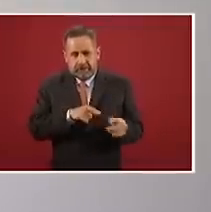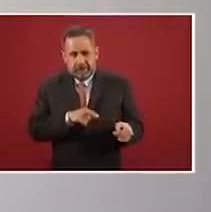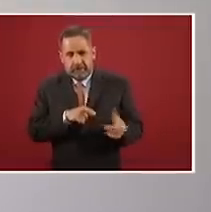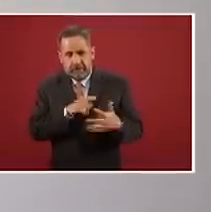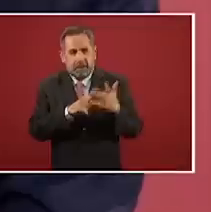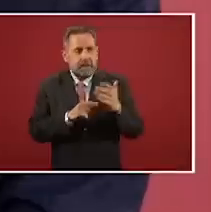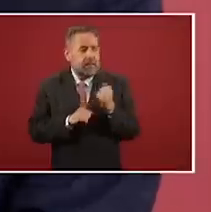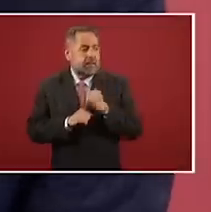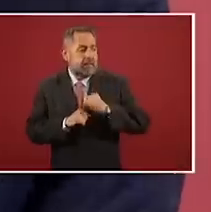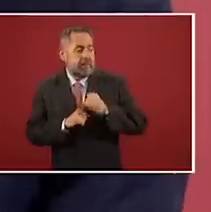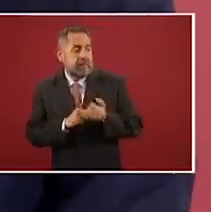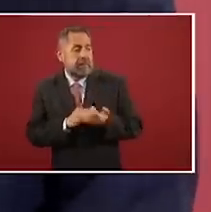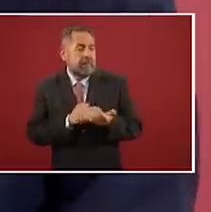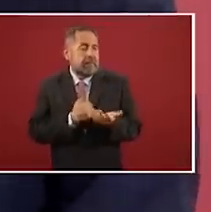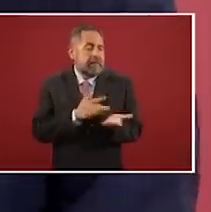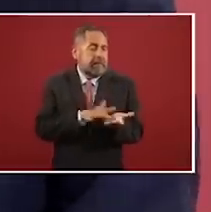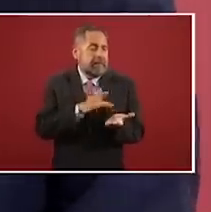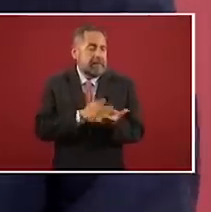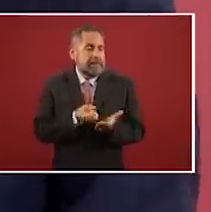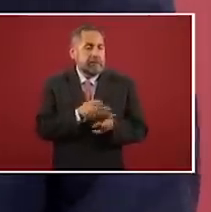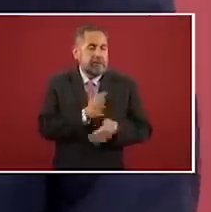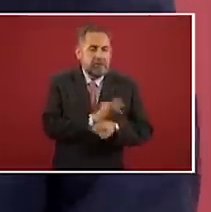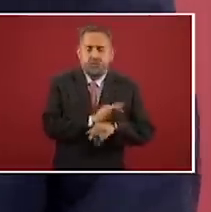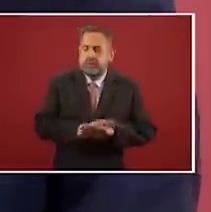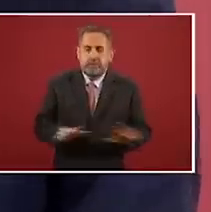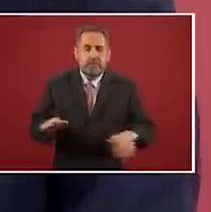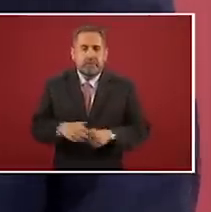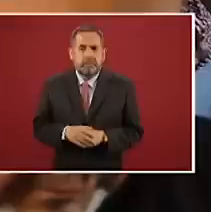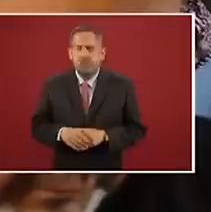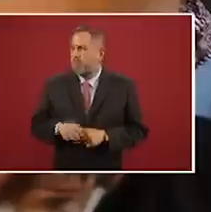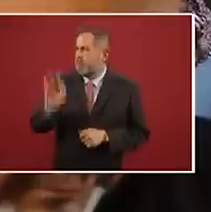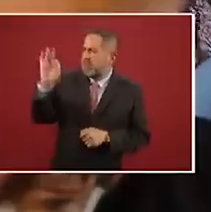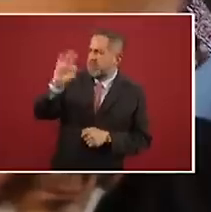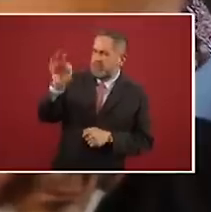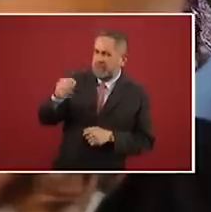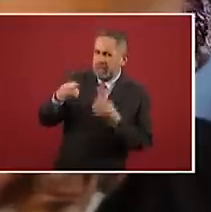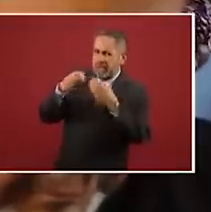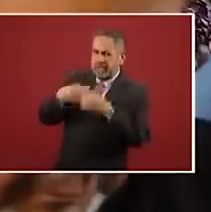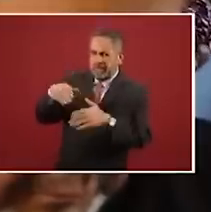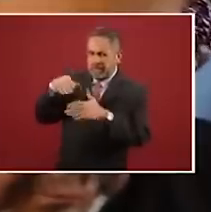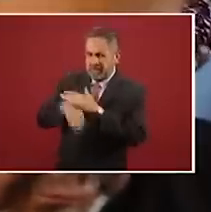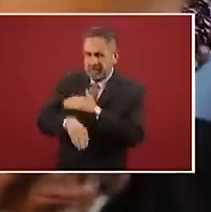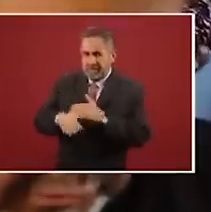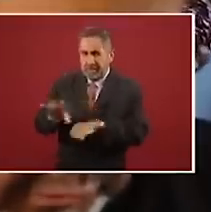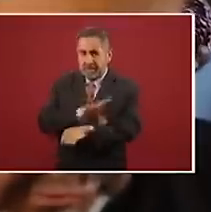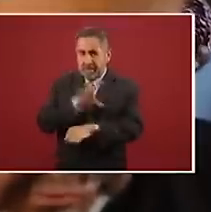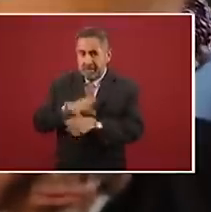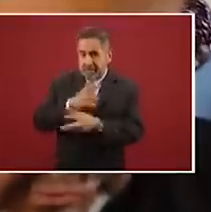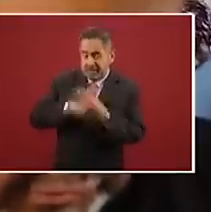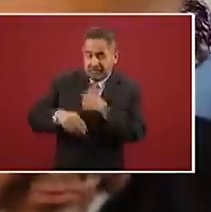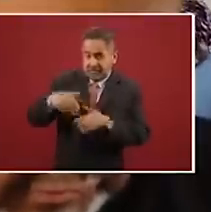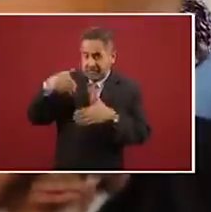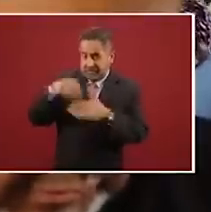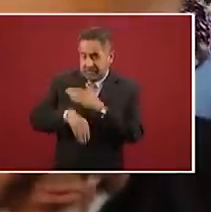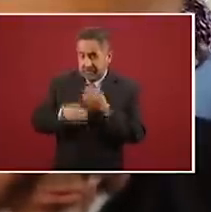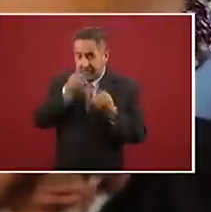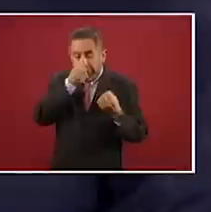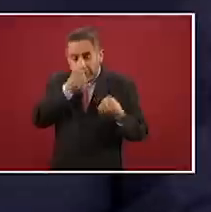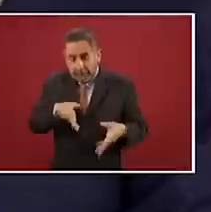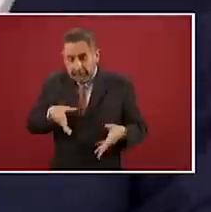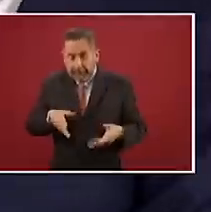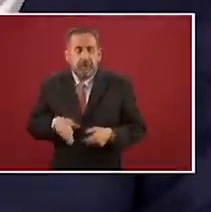de privilegio. A pesar de que pudiera afectar al sector de energía renovable. Es que